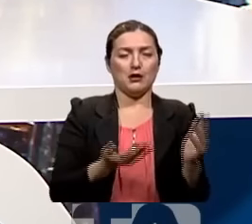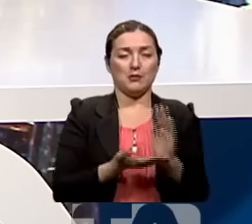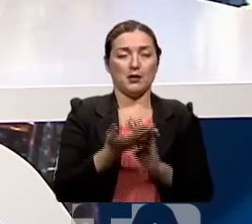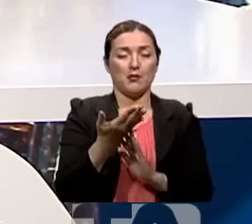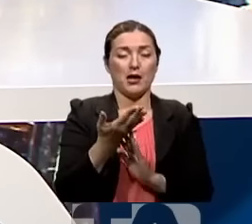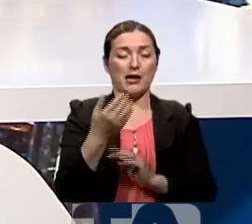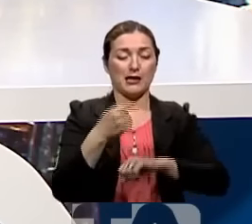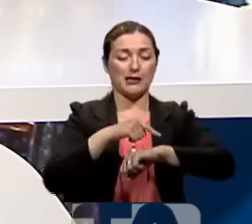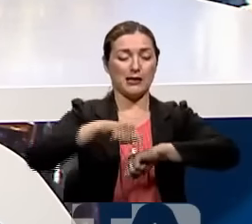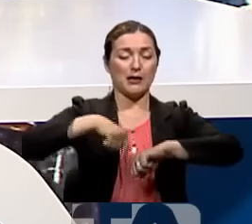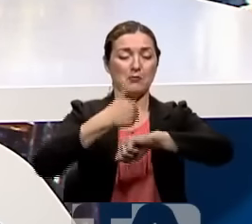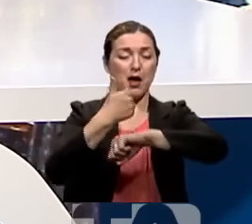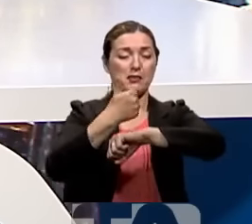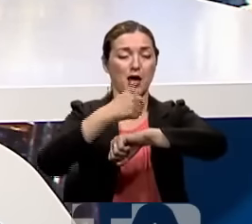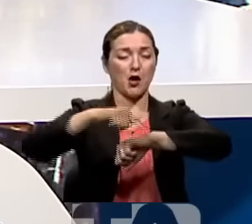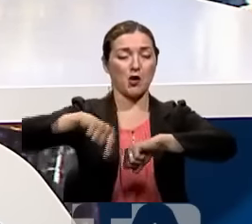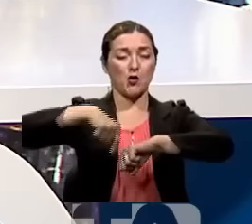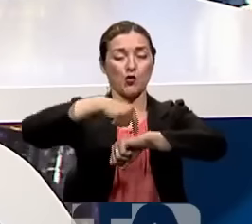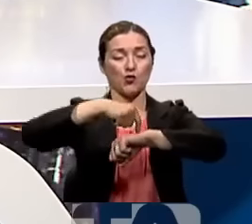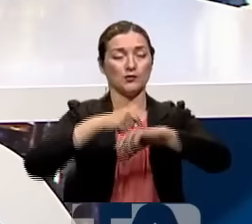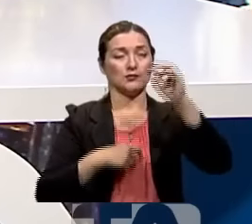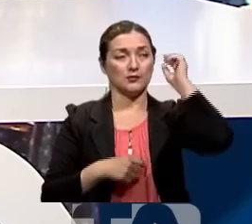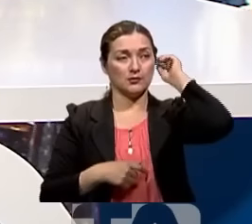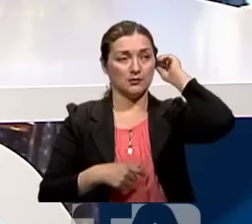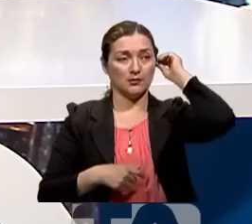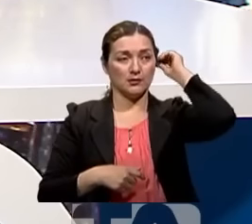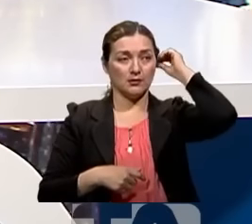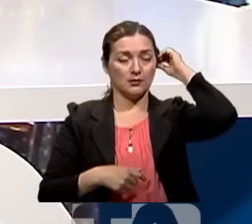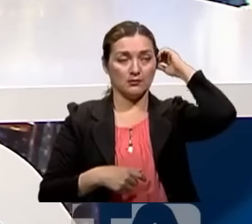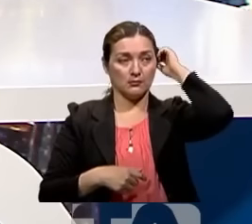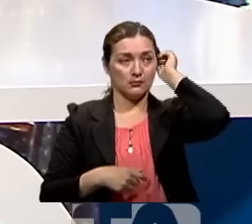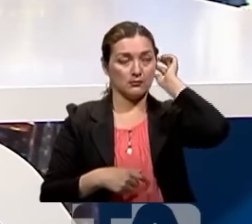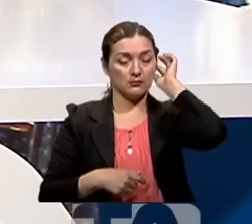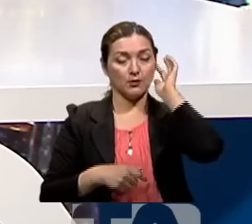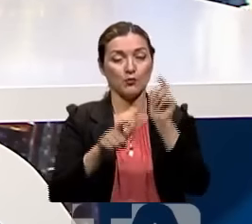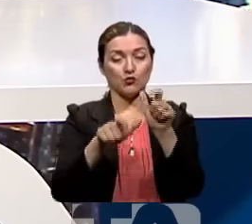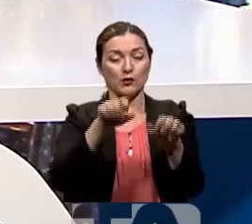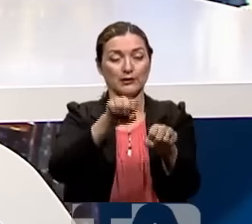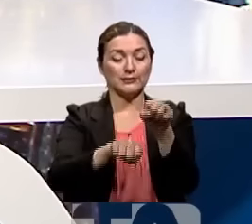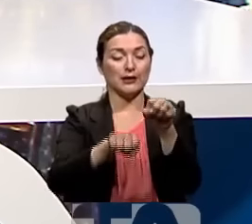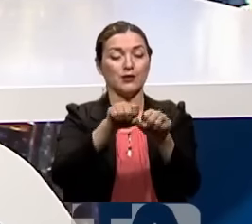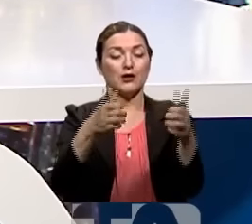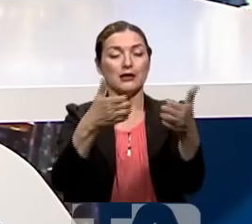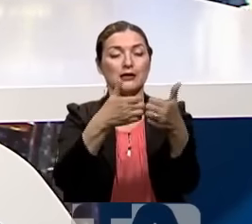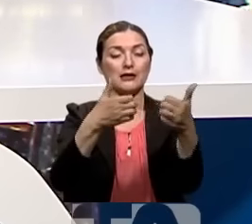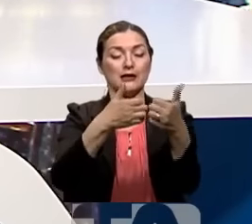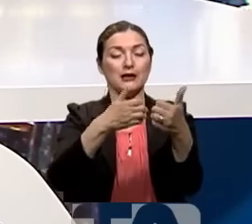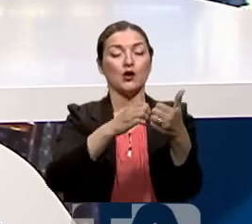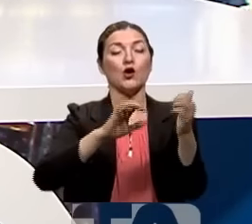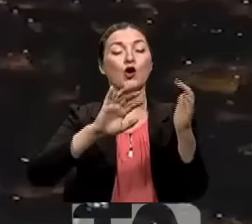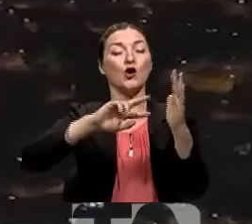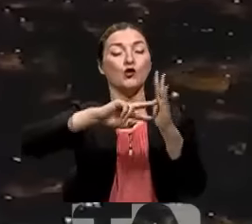10 horas diarias. Y a esto se suma que muchos usuarios registran daños en sus electrodomésticos.